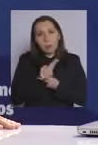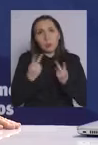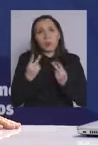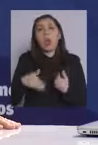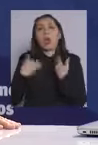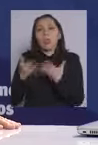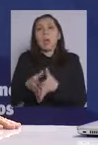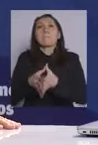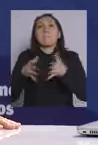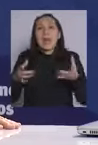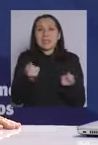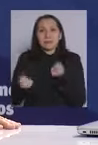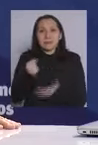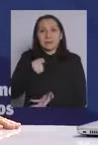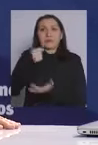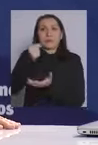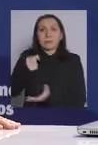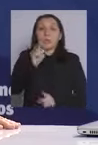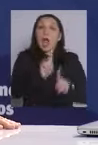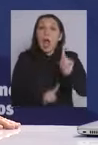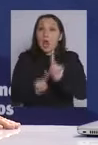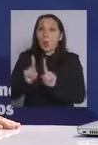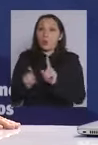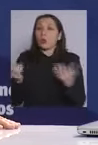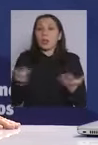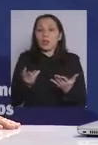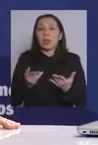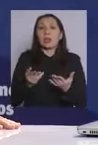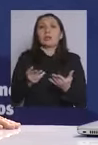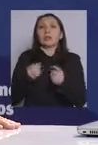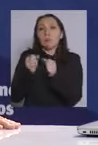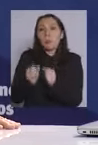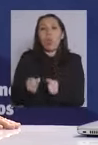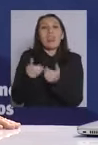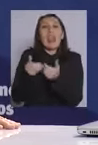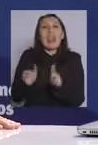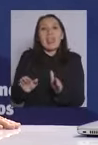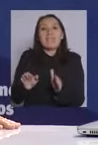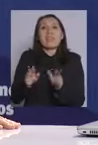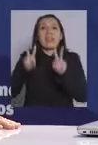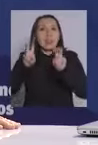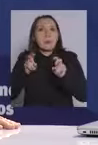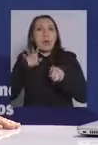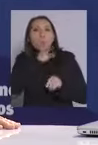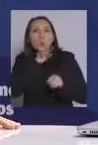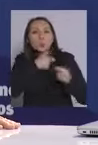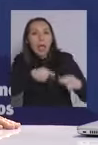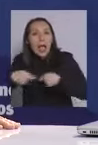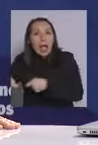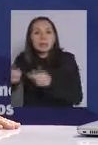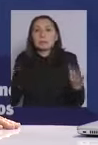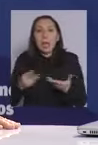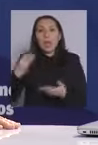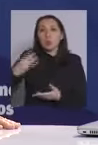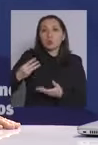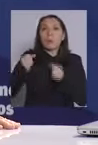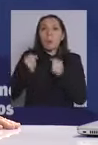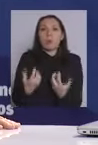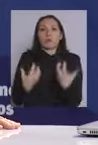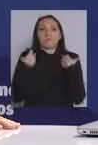entregar más recursos. Algunos de aquellos van a ser de libre disponibilidad para que los municipios